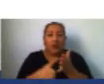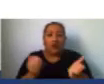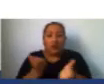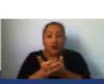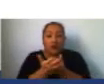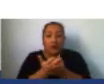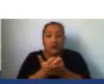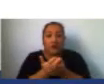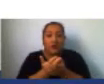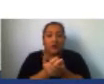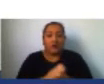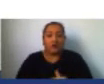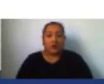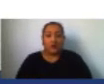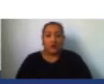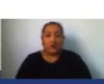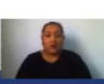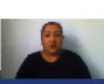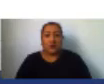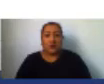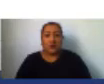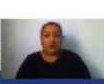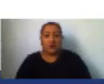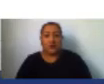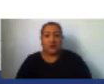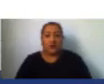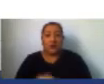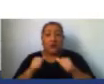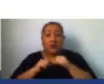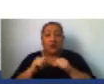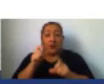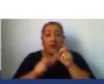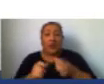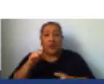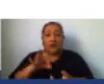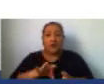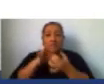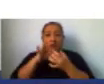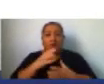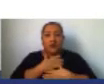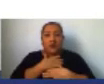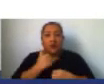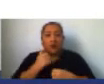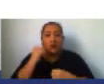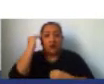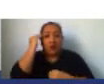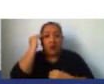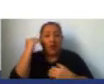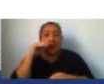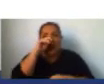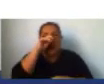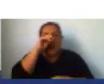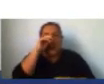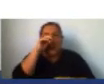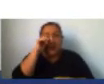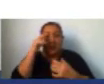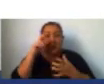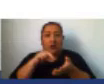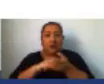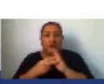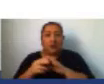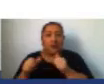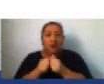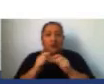las metodologías y coordinar con especialistas de salud mental. Hoy se ha realizado la reducción de